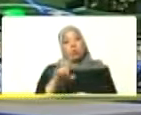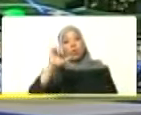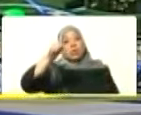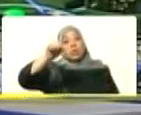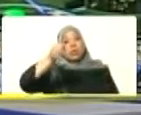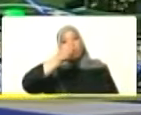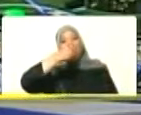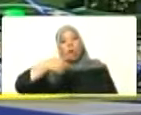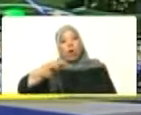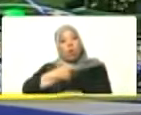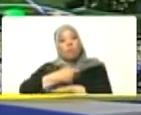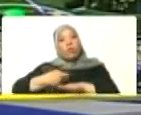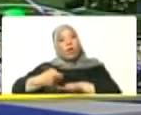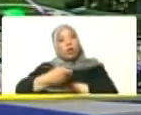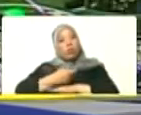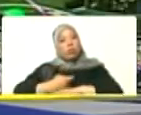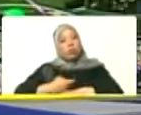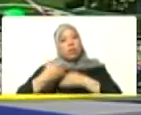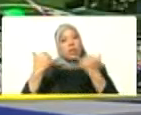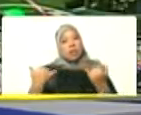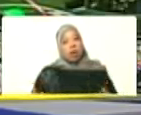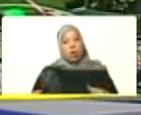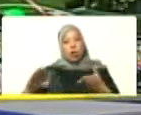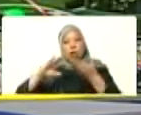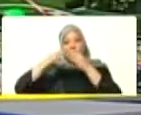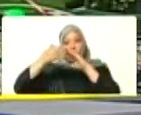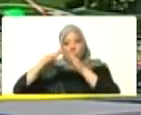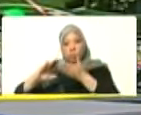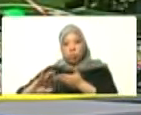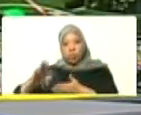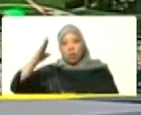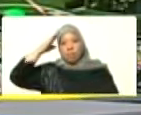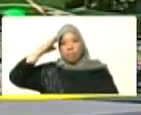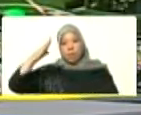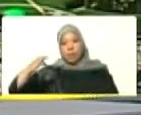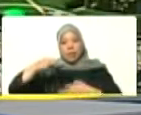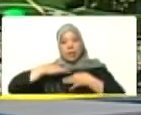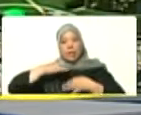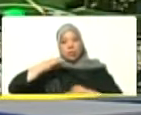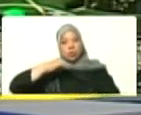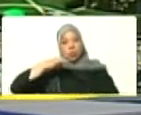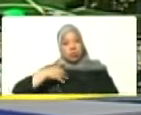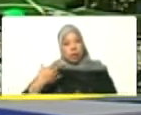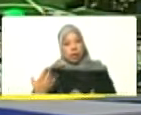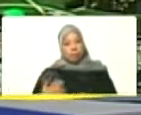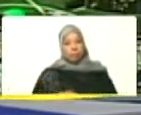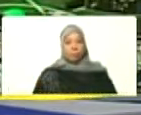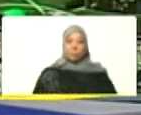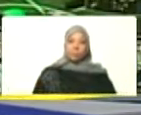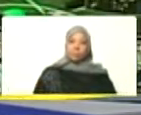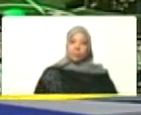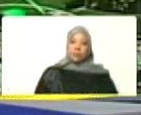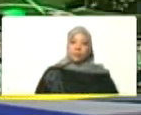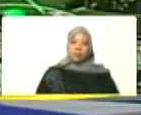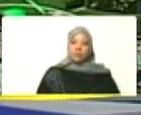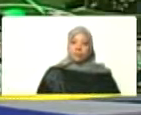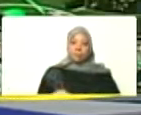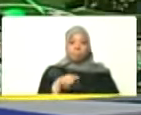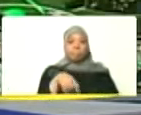gobierno y ahora las Bricomil, la bomba atómica de la nueva etapa.